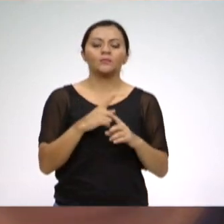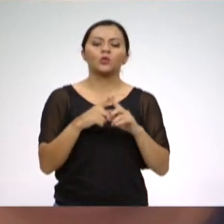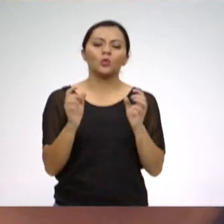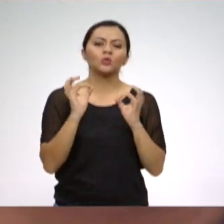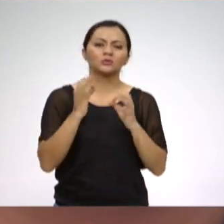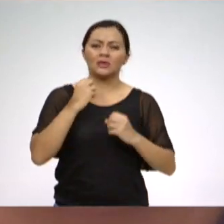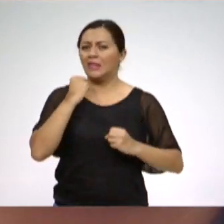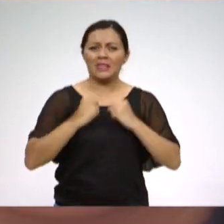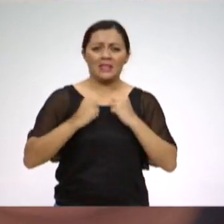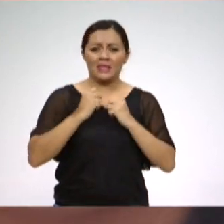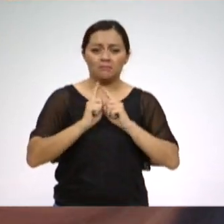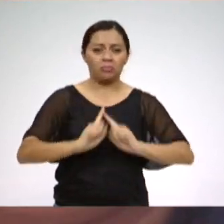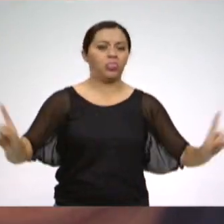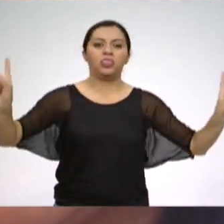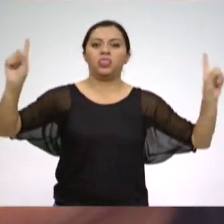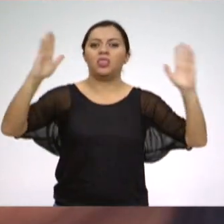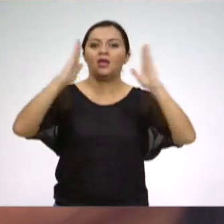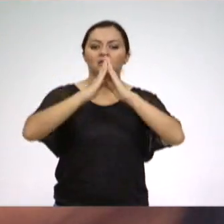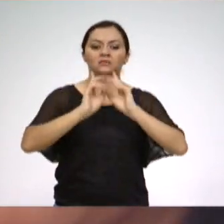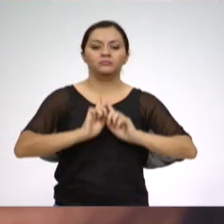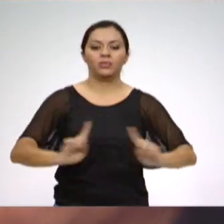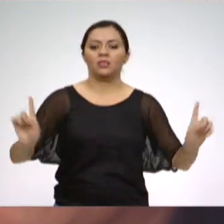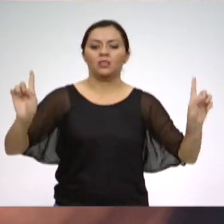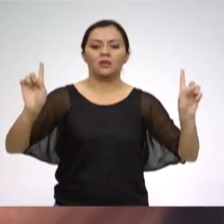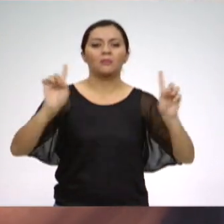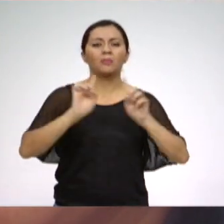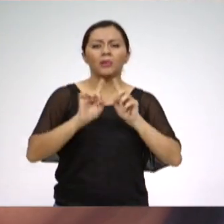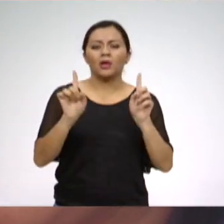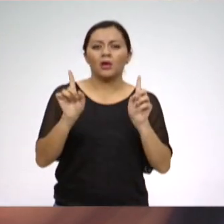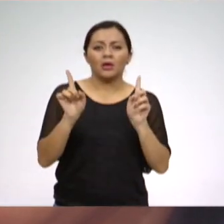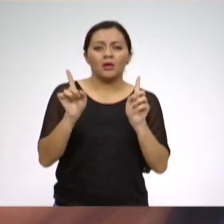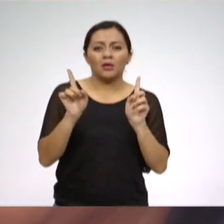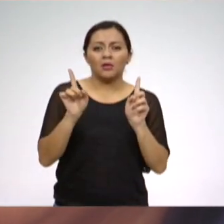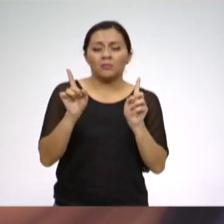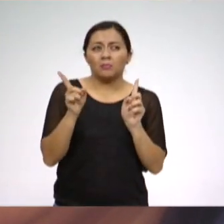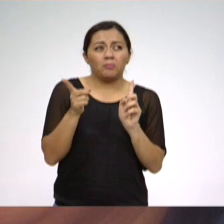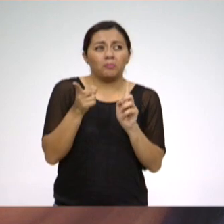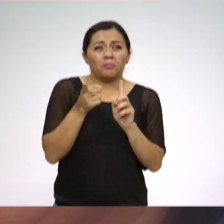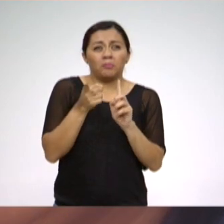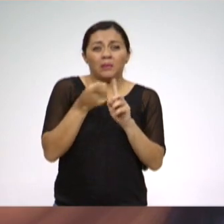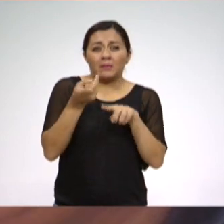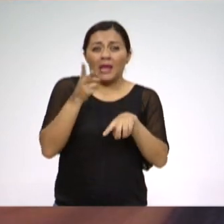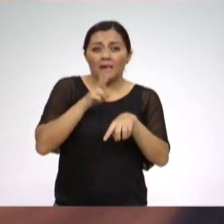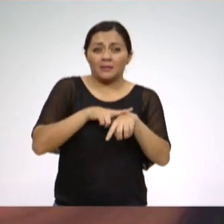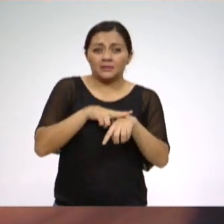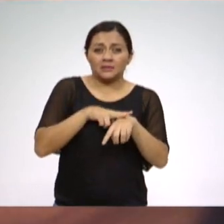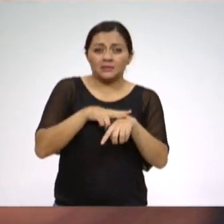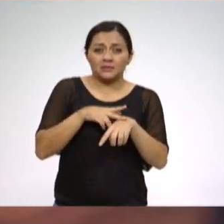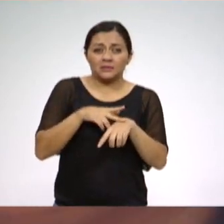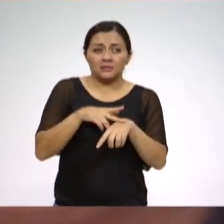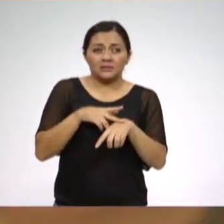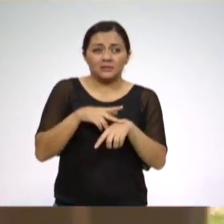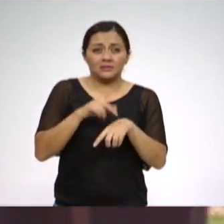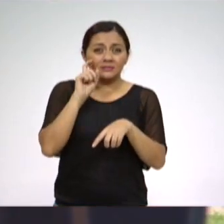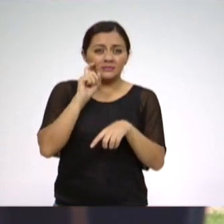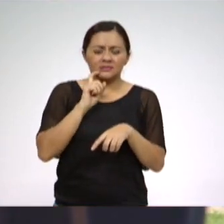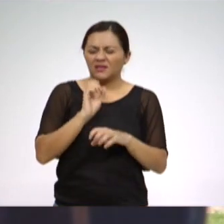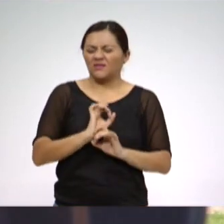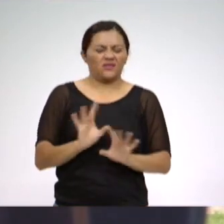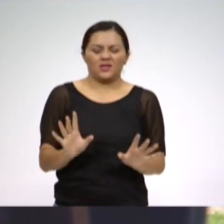salimos corriendo cada uno a su casa. Pero no, igual la primera vez para mí fue algo feo. La primera vez.